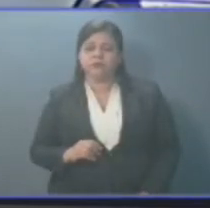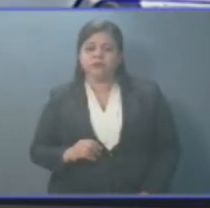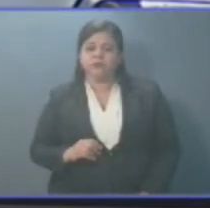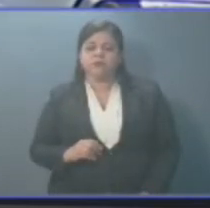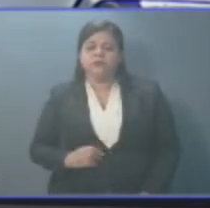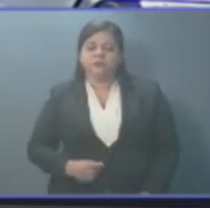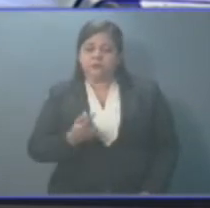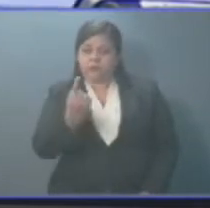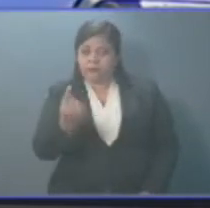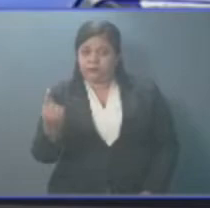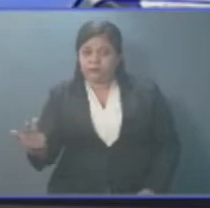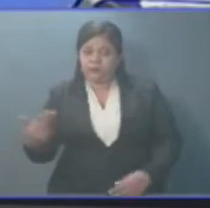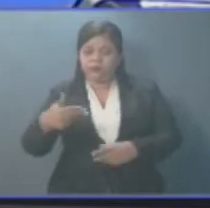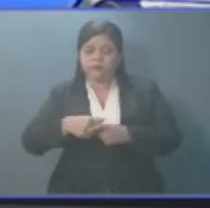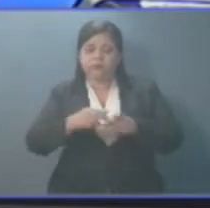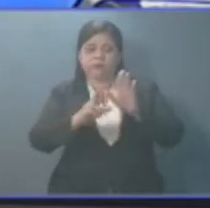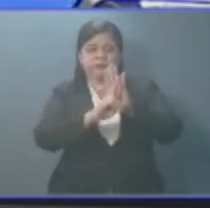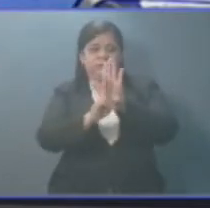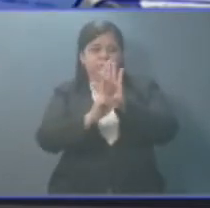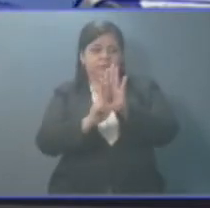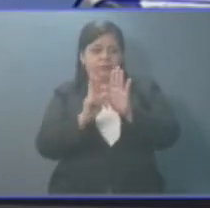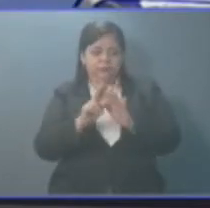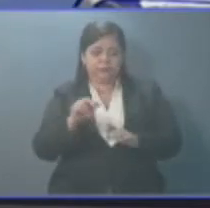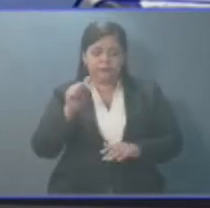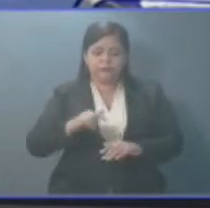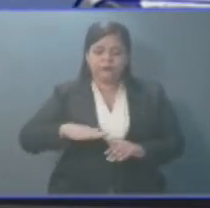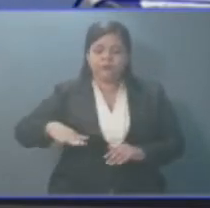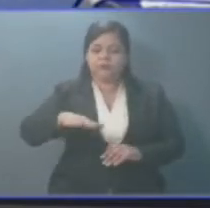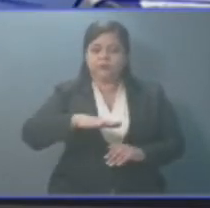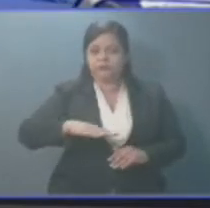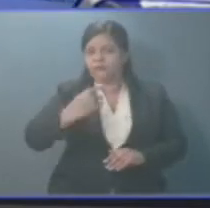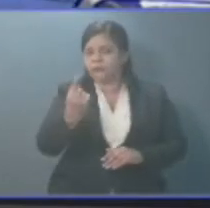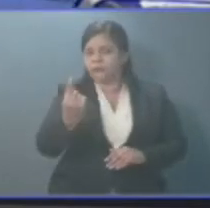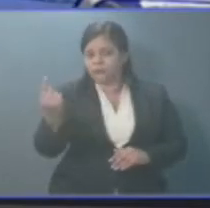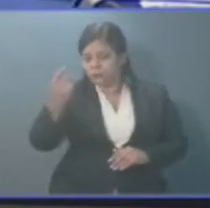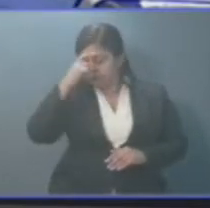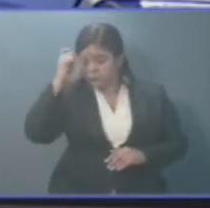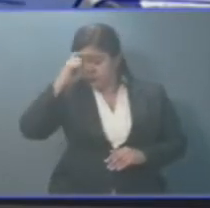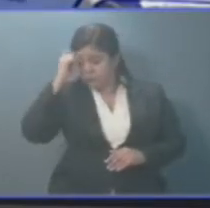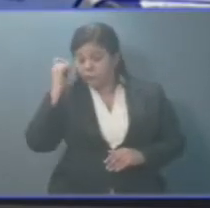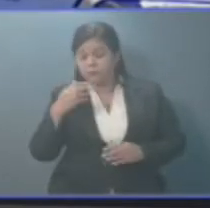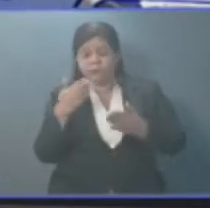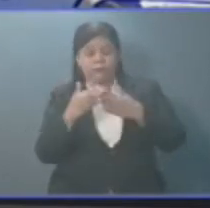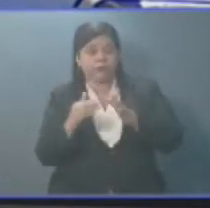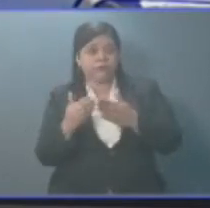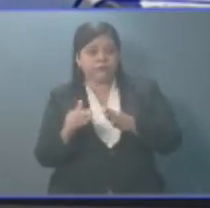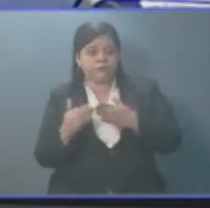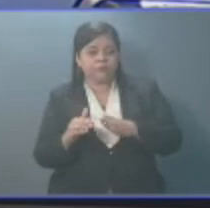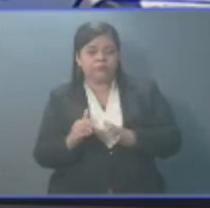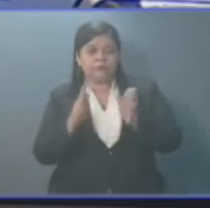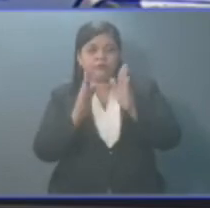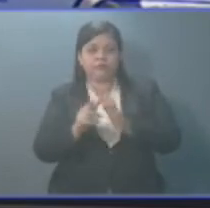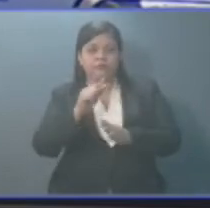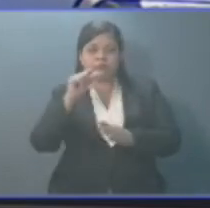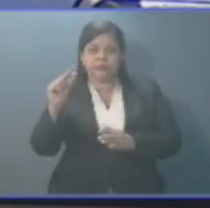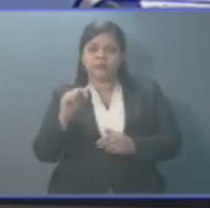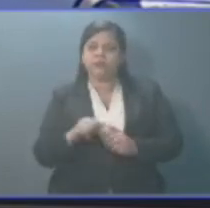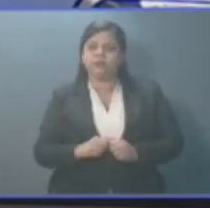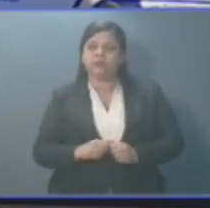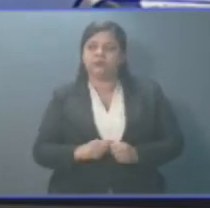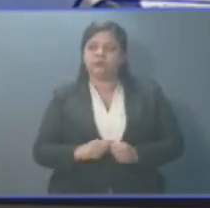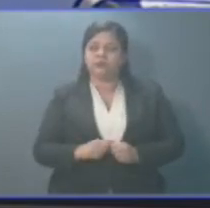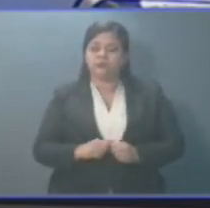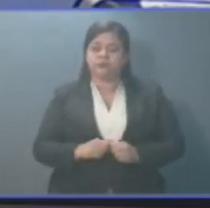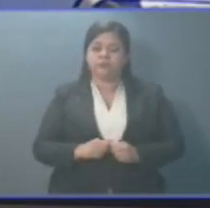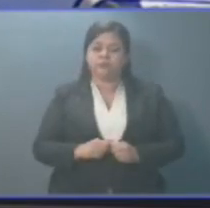de los representantes del sector de la clase trabajadora en los distintos entes tripartitos, a